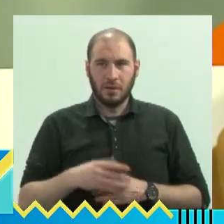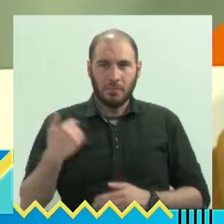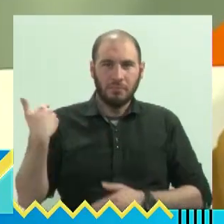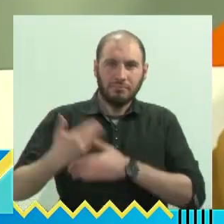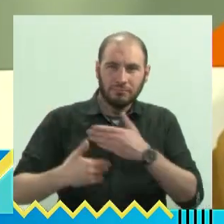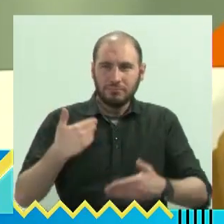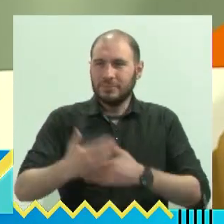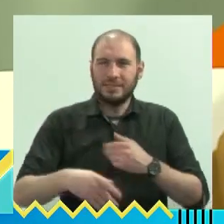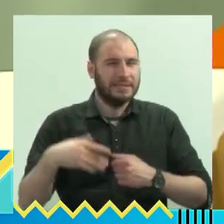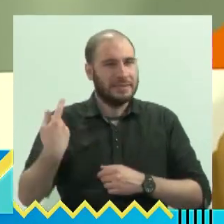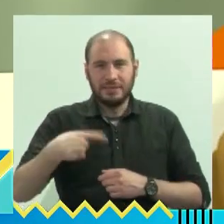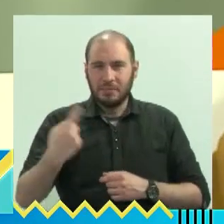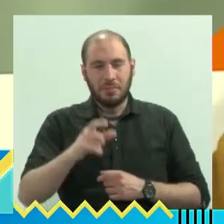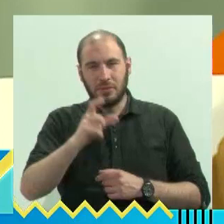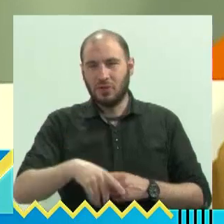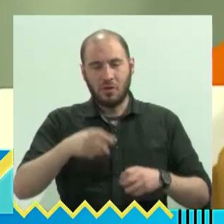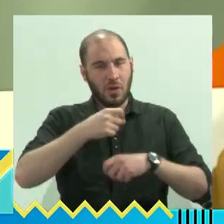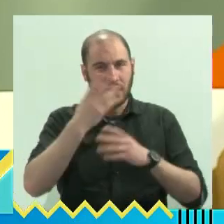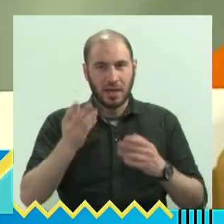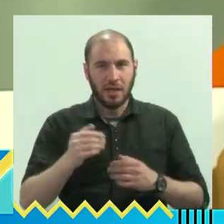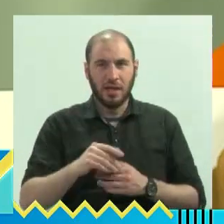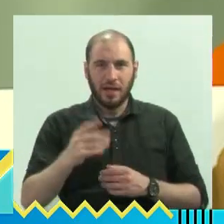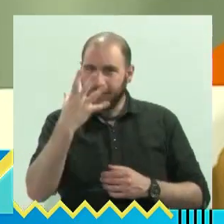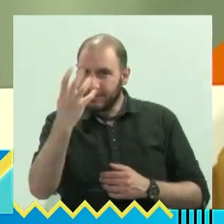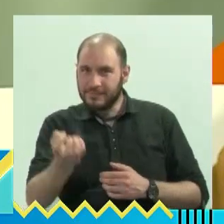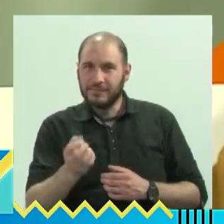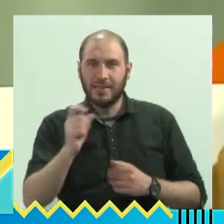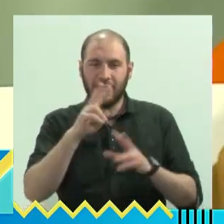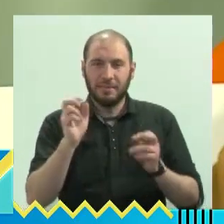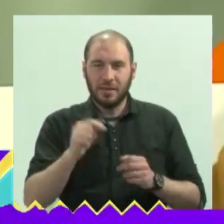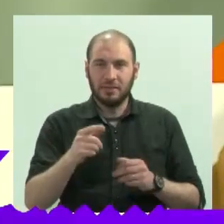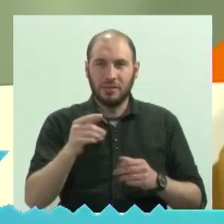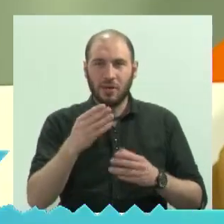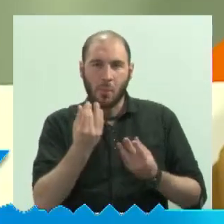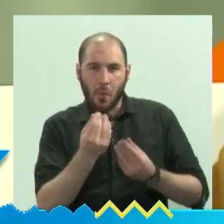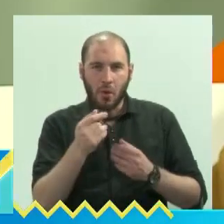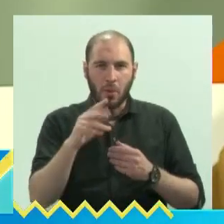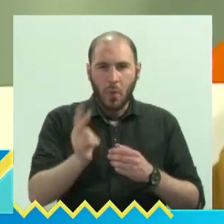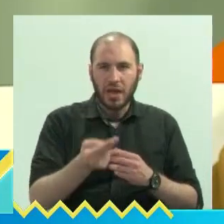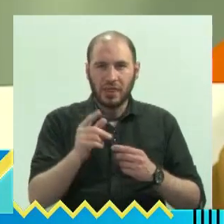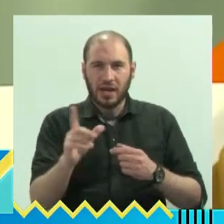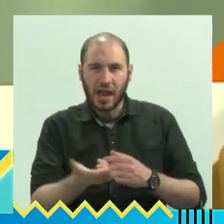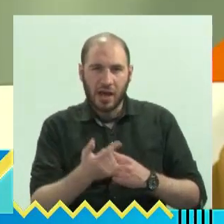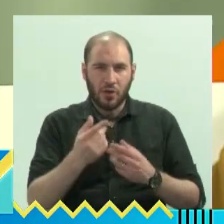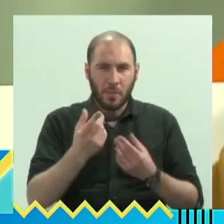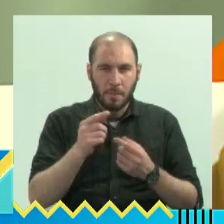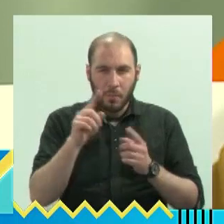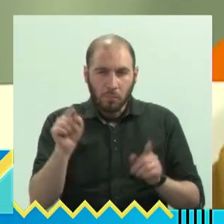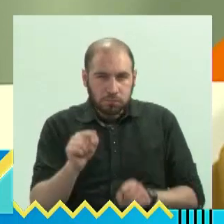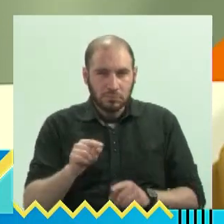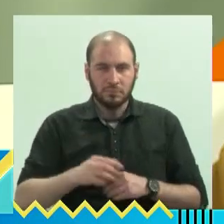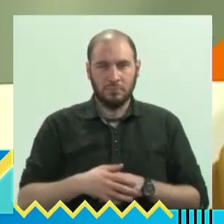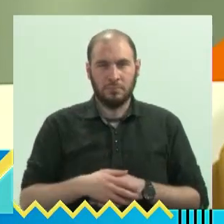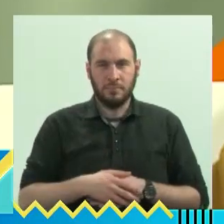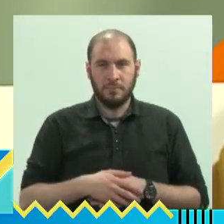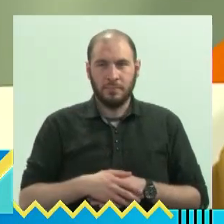digamos, siempre a cualquier persona le va a seducir el hecho de esto, de lo oscuro, de la muerte, lo extraño, lo misterioso.